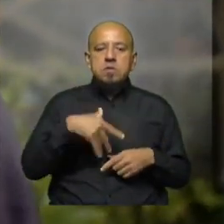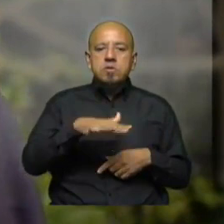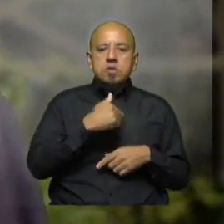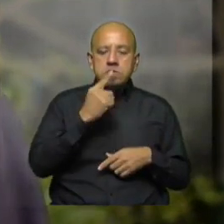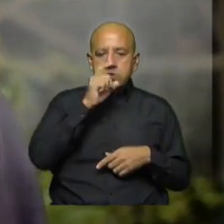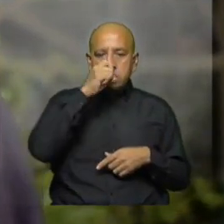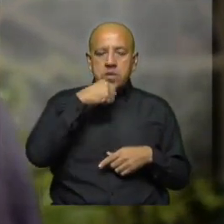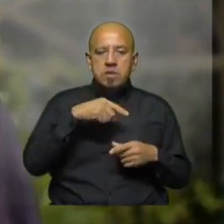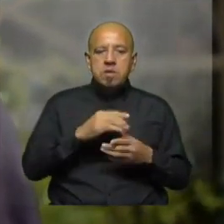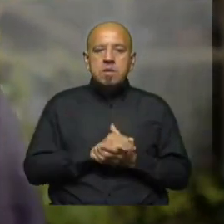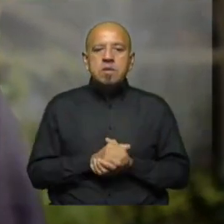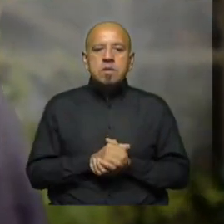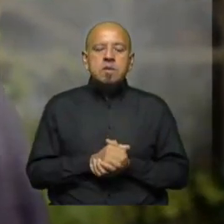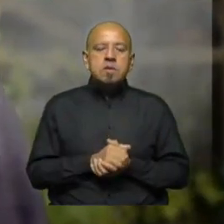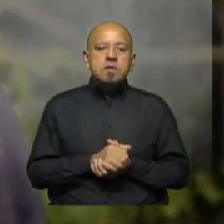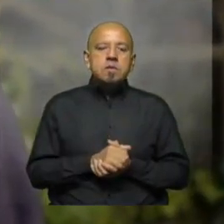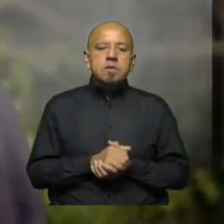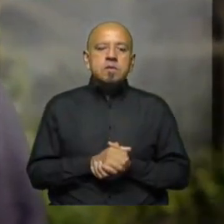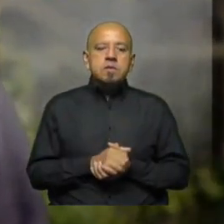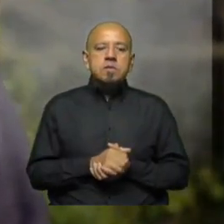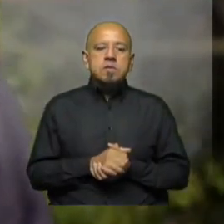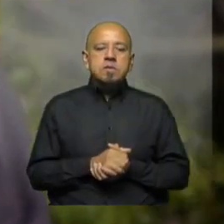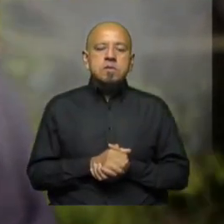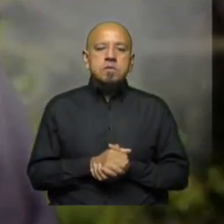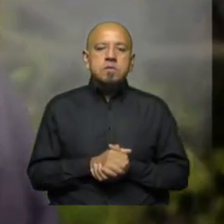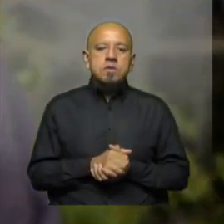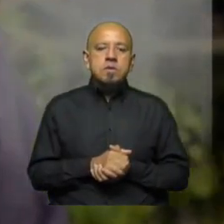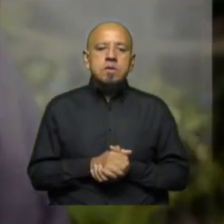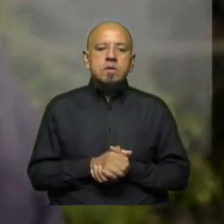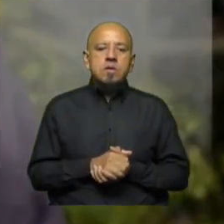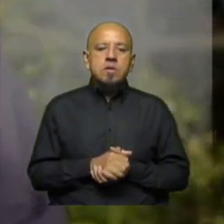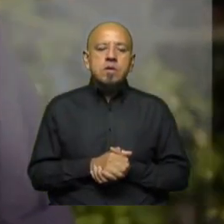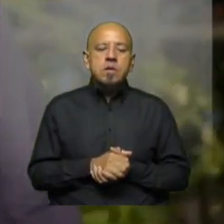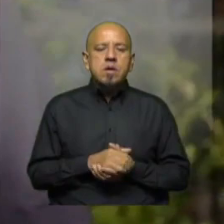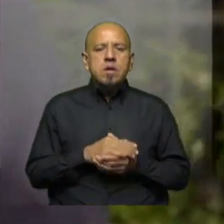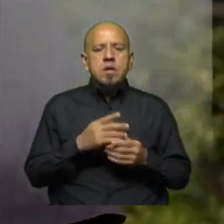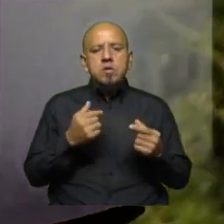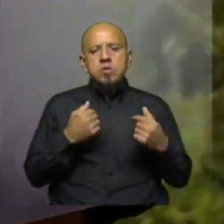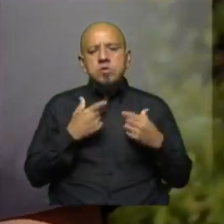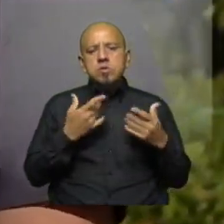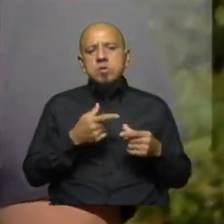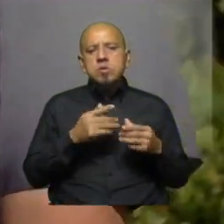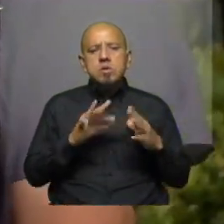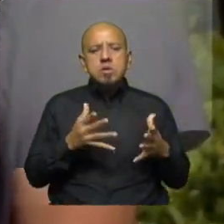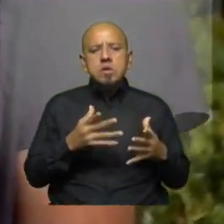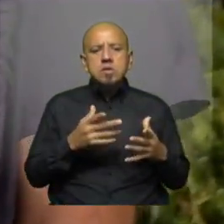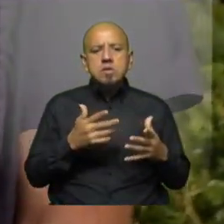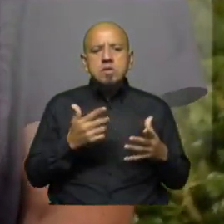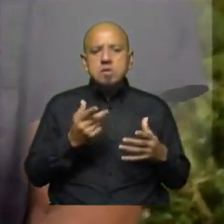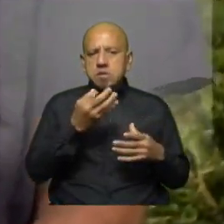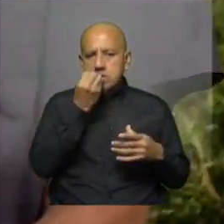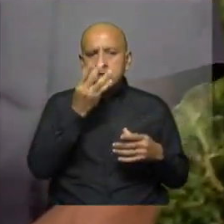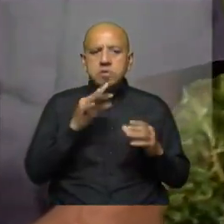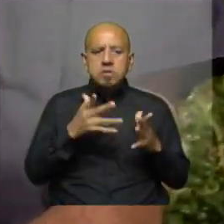Montevideo. Muy bien. Me gustaría hablar del significado de las rosas.